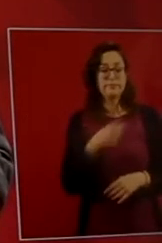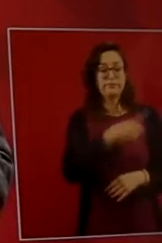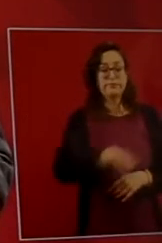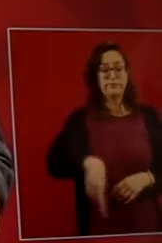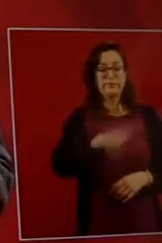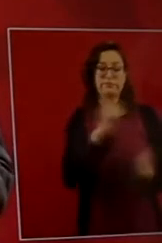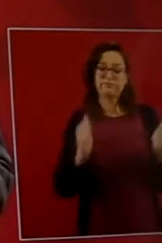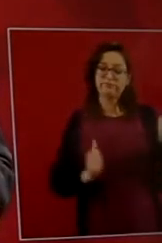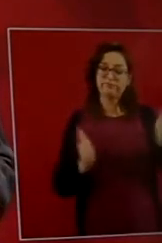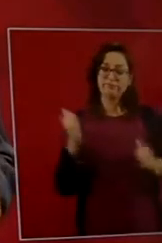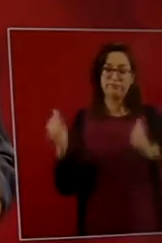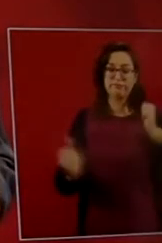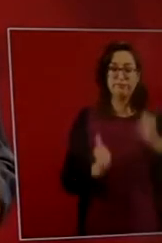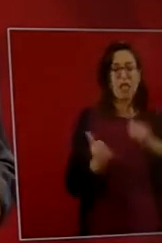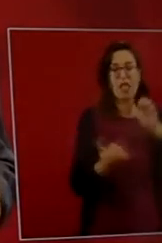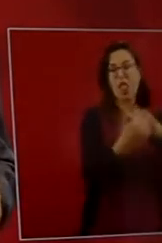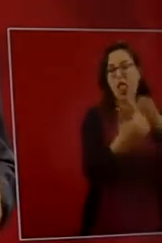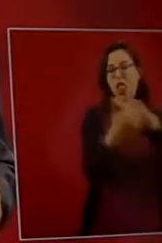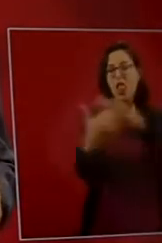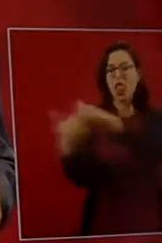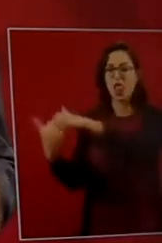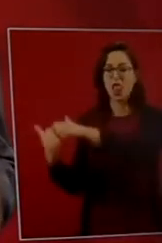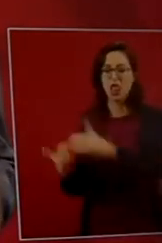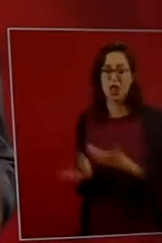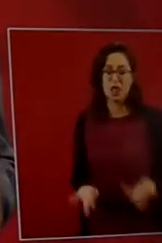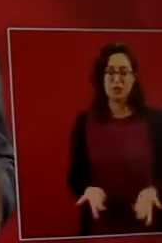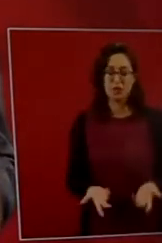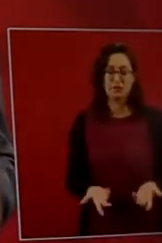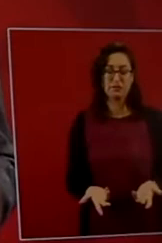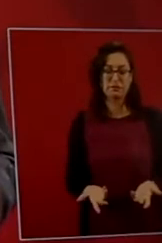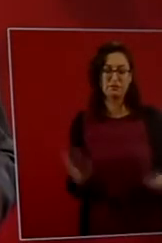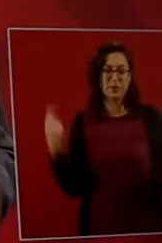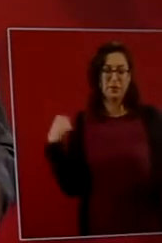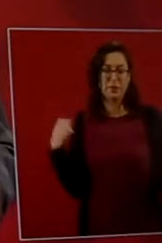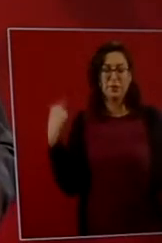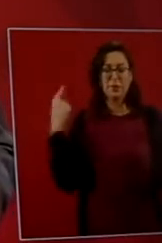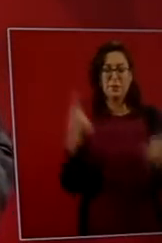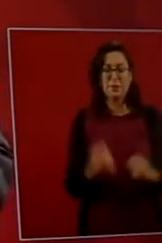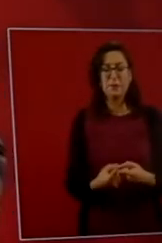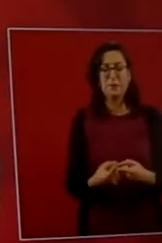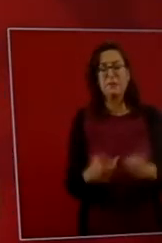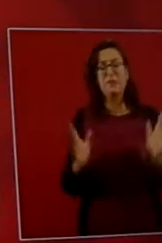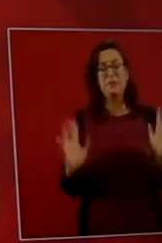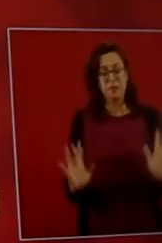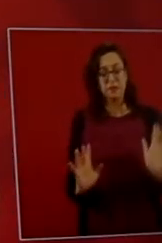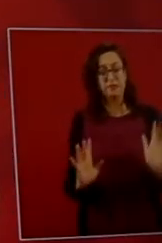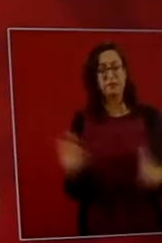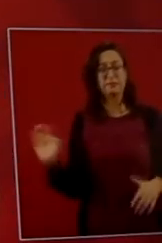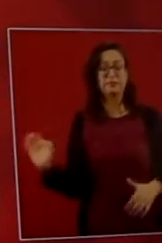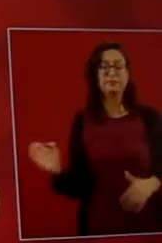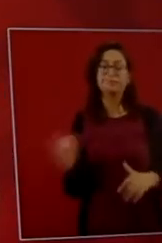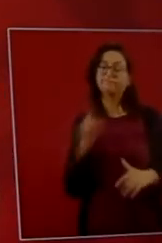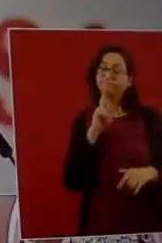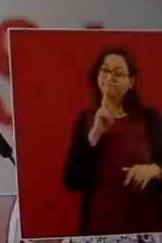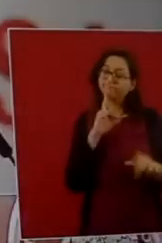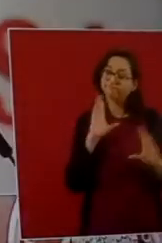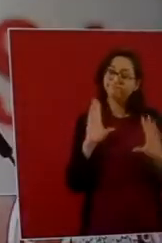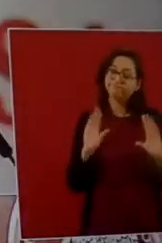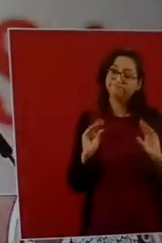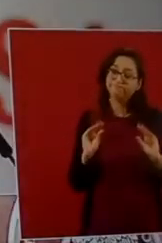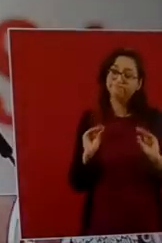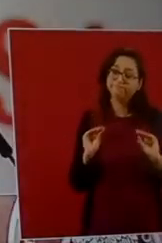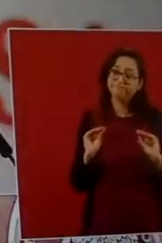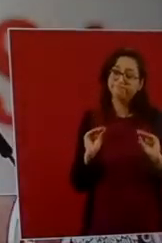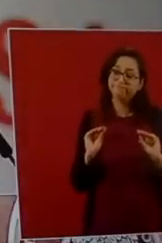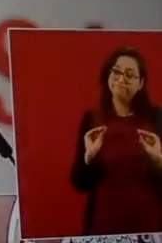causado. Como pueden ver ustedes, la audiencia inicial es un mar de riqueza impresionante, como todo nuestro